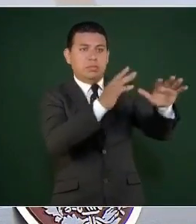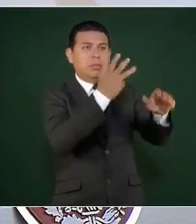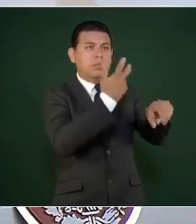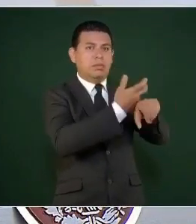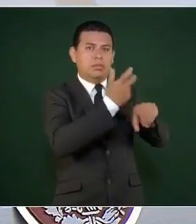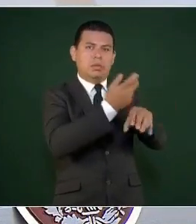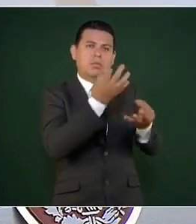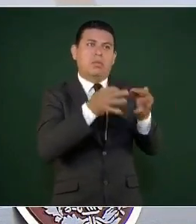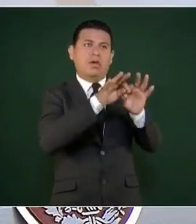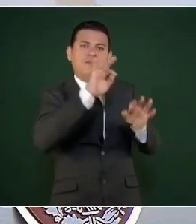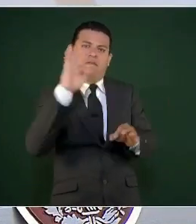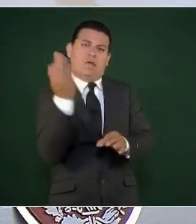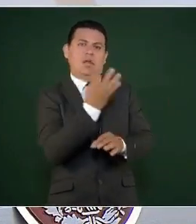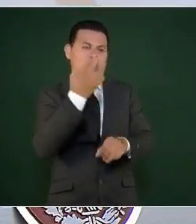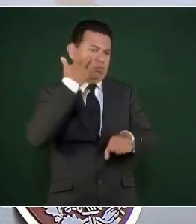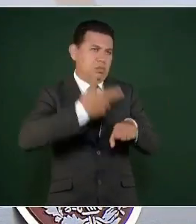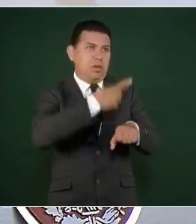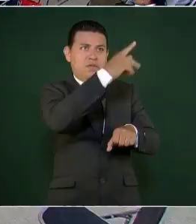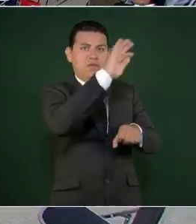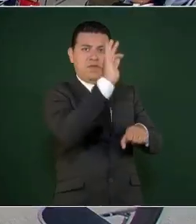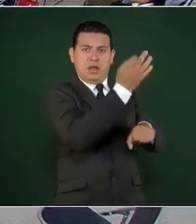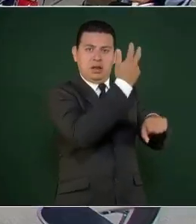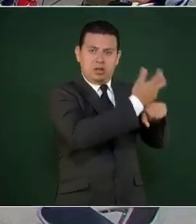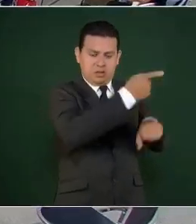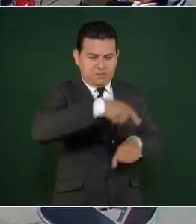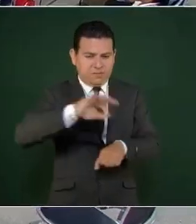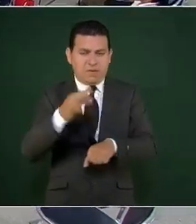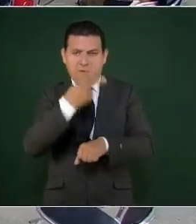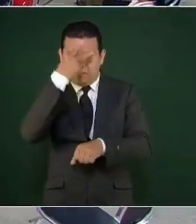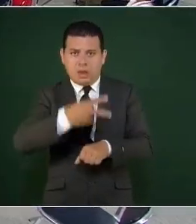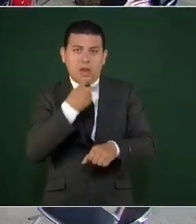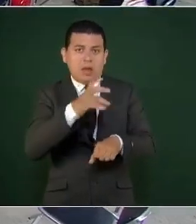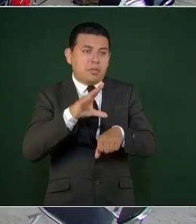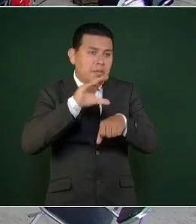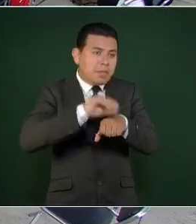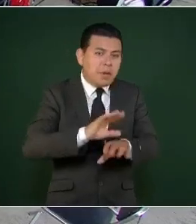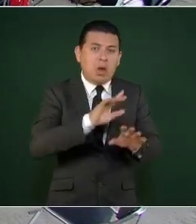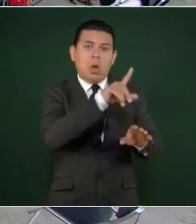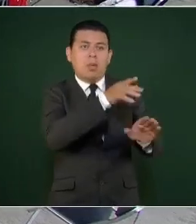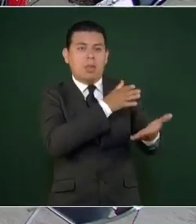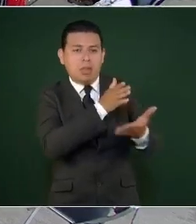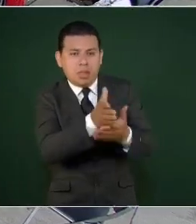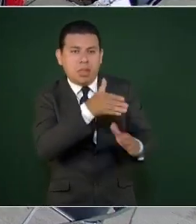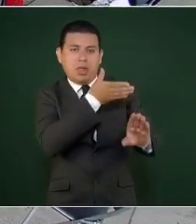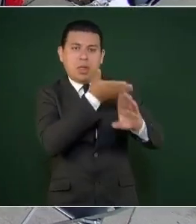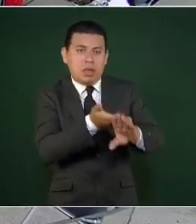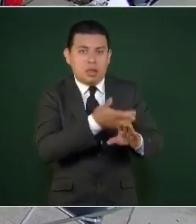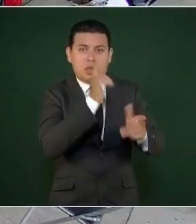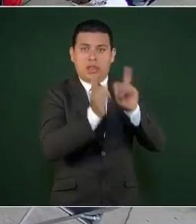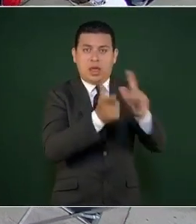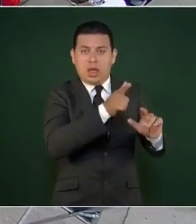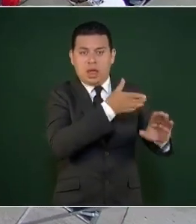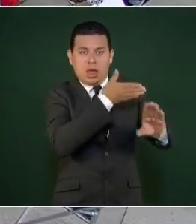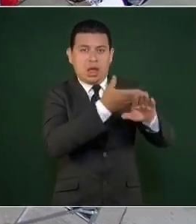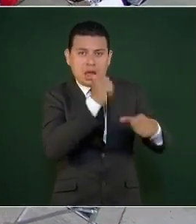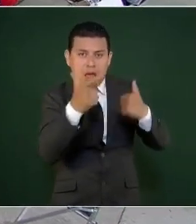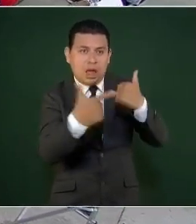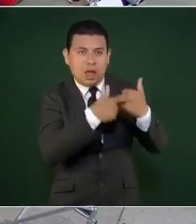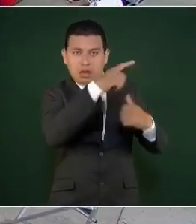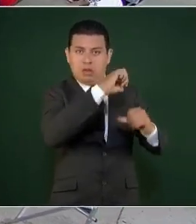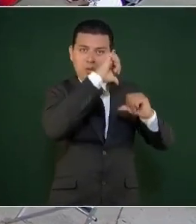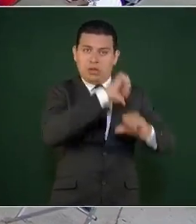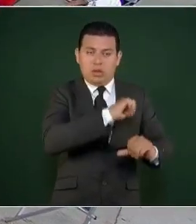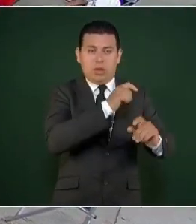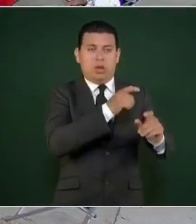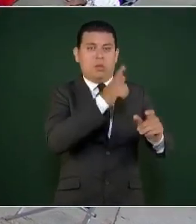es federal, igual que nosotros. Entonces, no vamos a permitir ninguna acción del Estado de Texas, ni las autoridades,